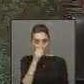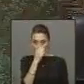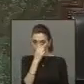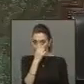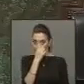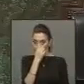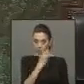Diputado Enrique.